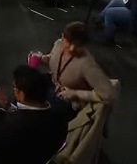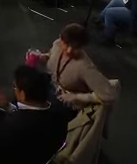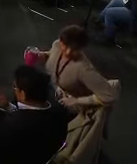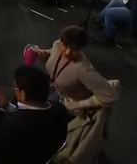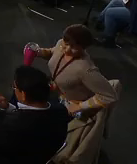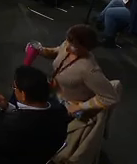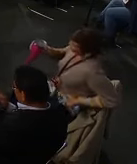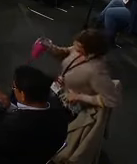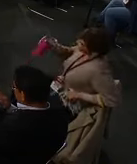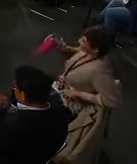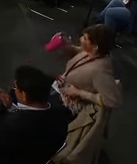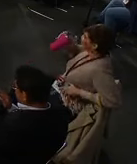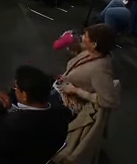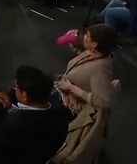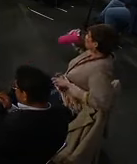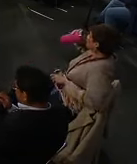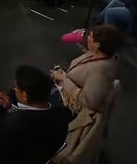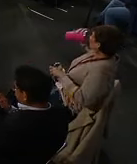Ánimo, ánimo.